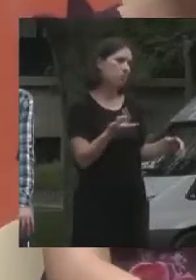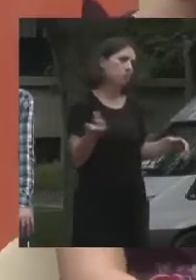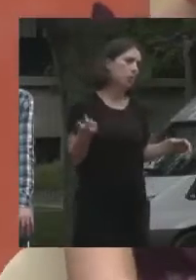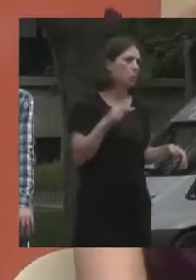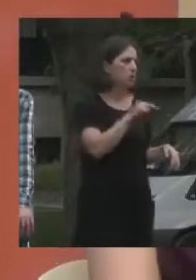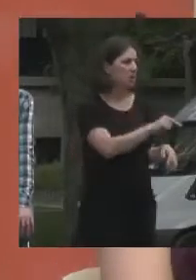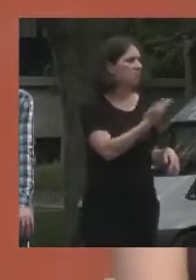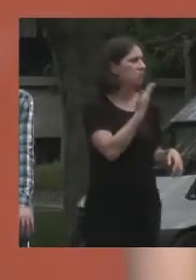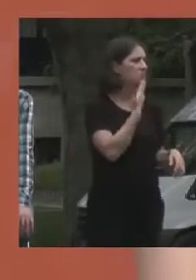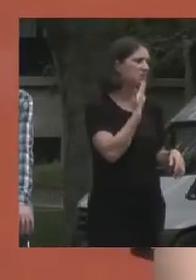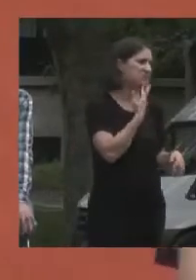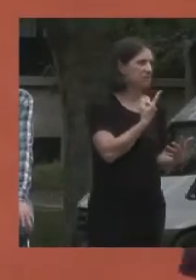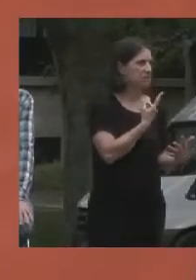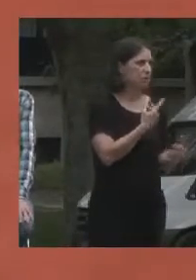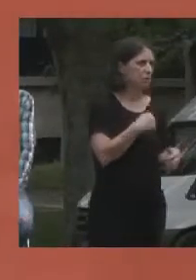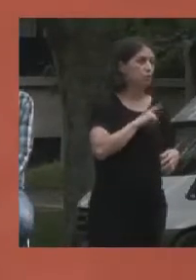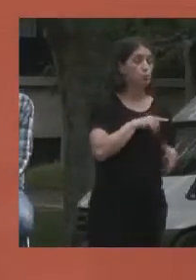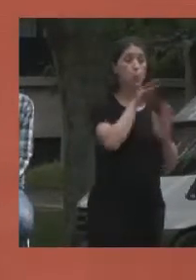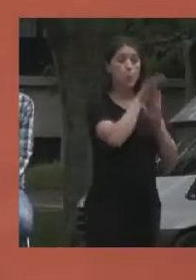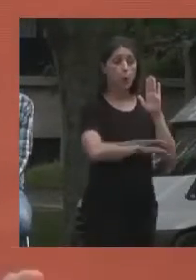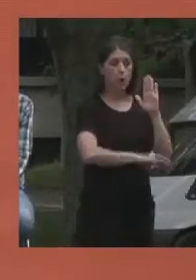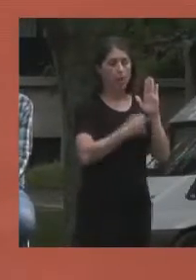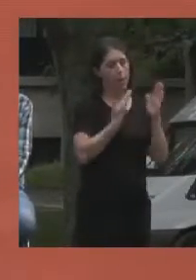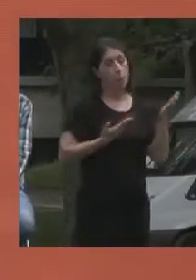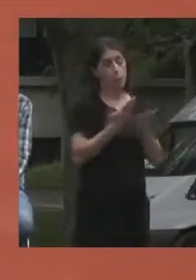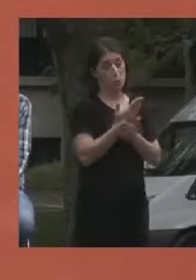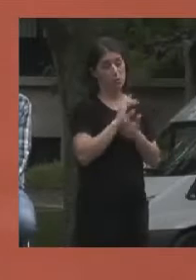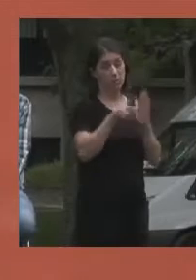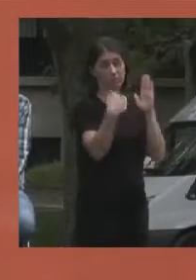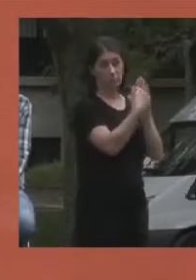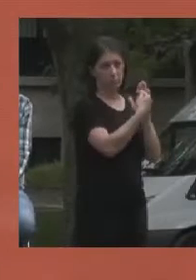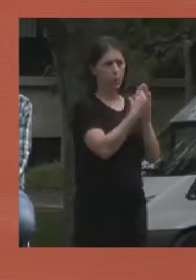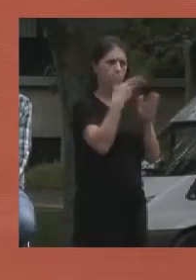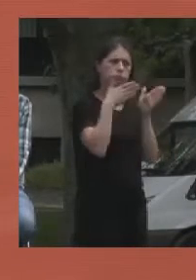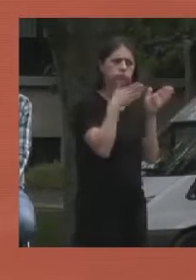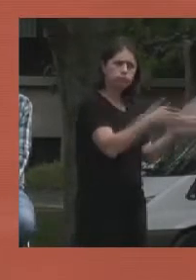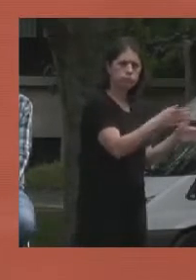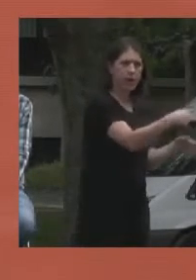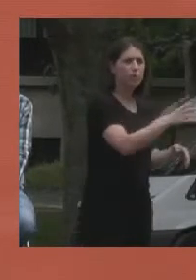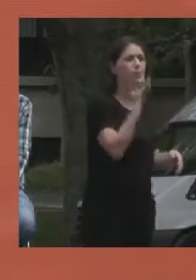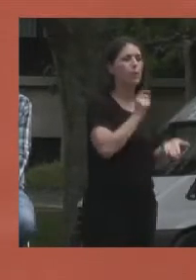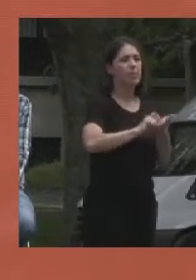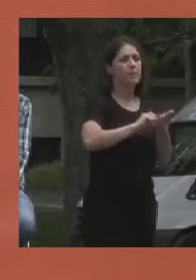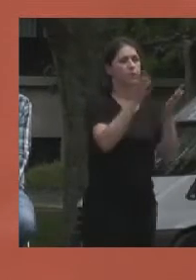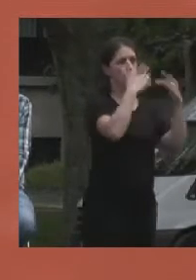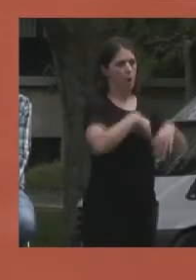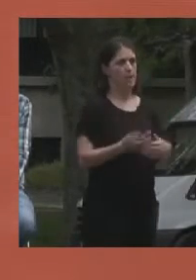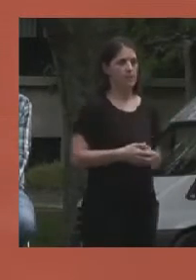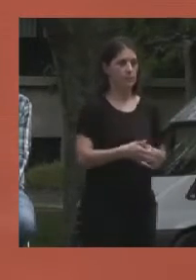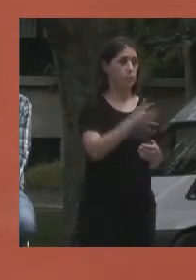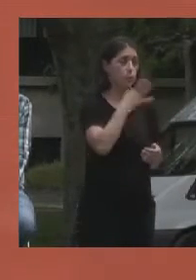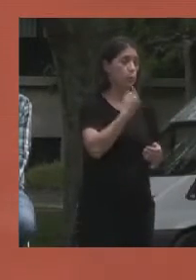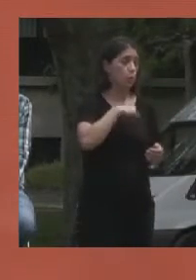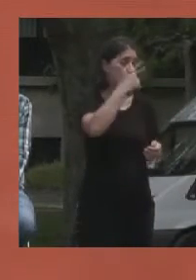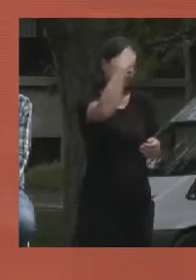de 6 anos, e nós levamos no programa unha proposta para os nenos para que non teñan deberes, porque